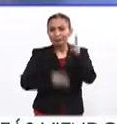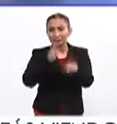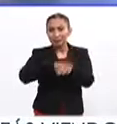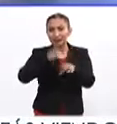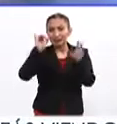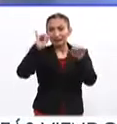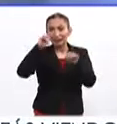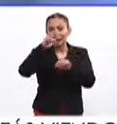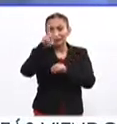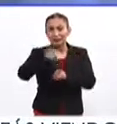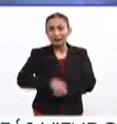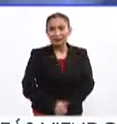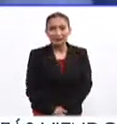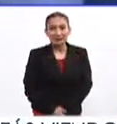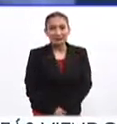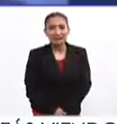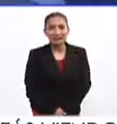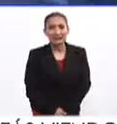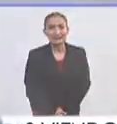con más. Esto es Interfaz.